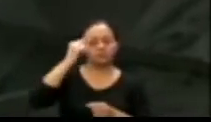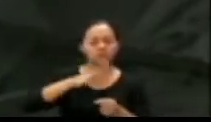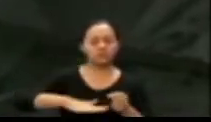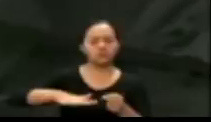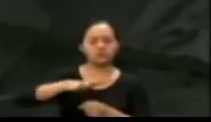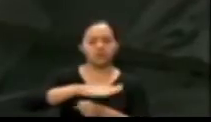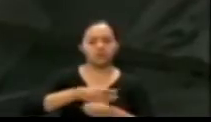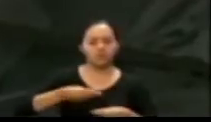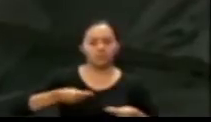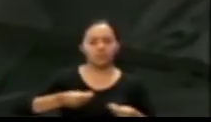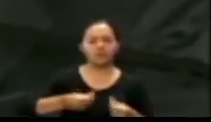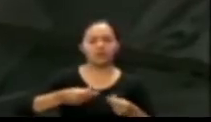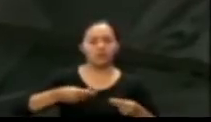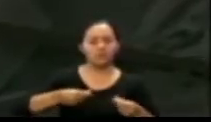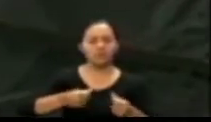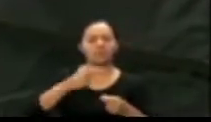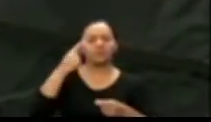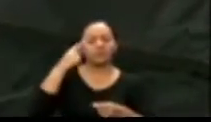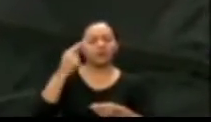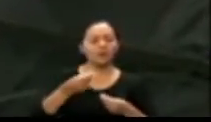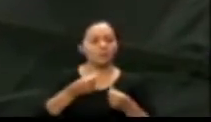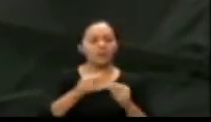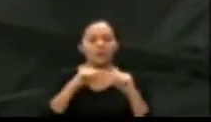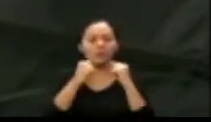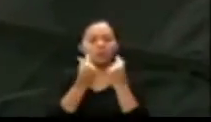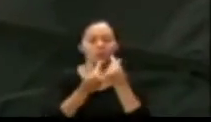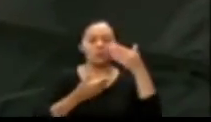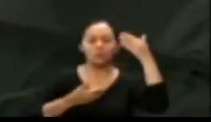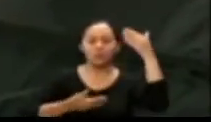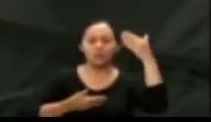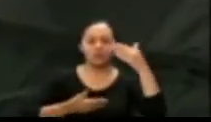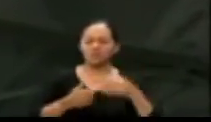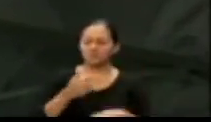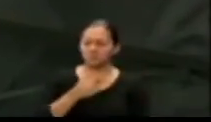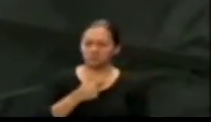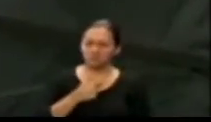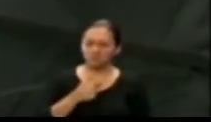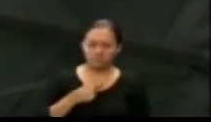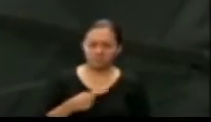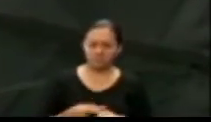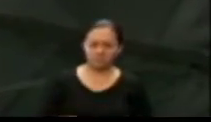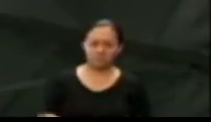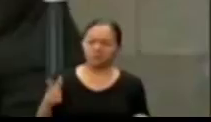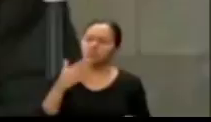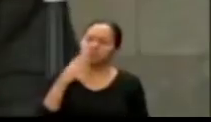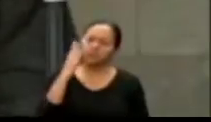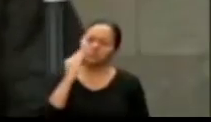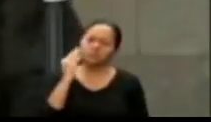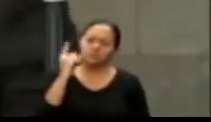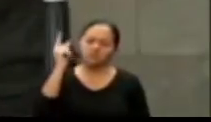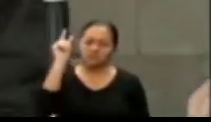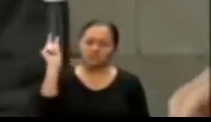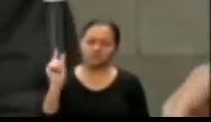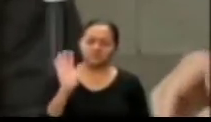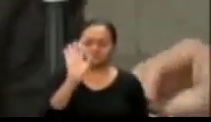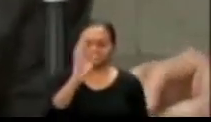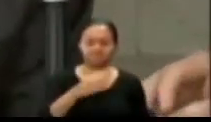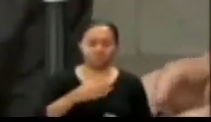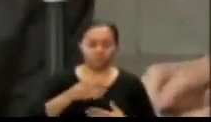para financiar la estructura de las organizaciones políticas. Pero tú dices, vengo con esa experiencia. ¿Cómo es esa experiencia? Bueno, yo voy a